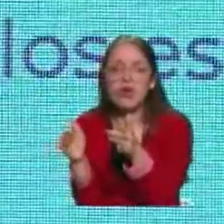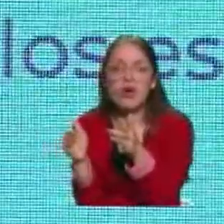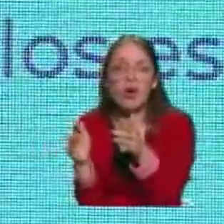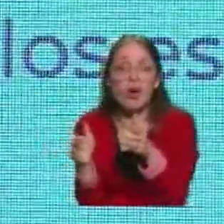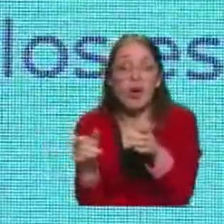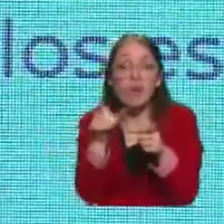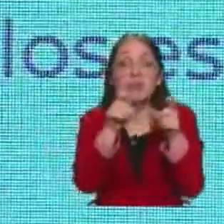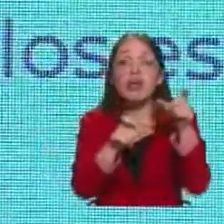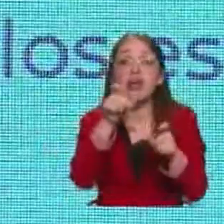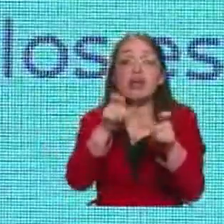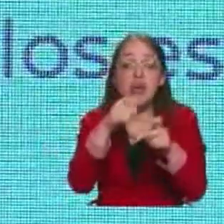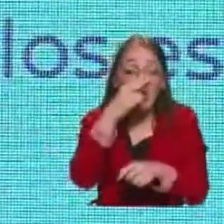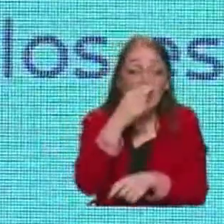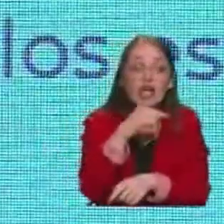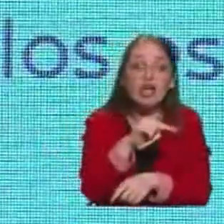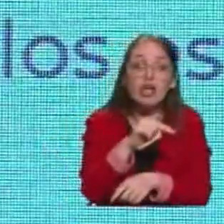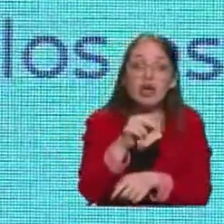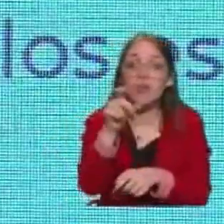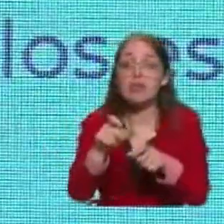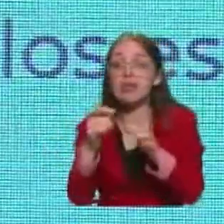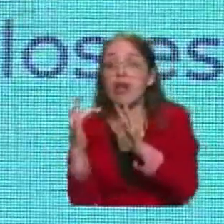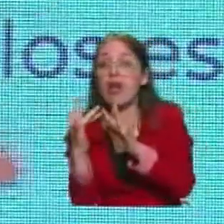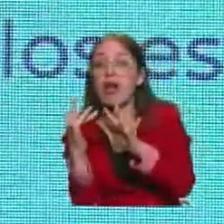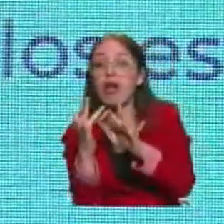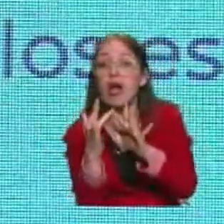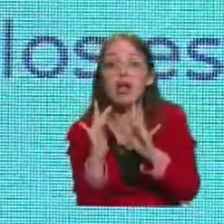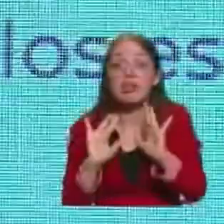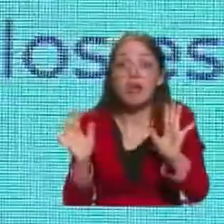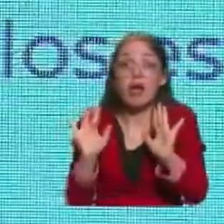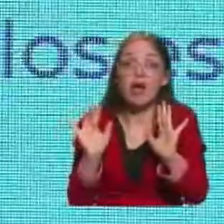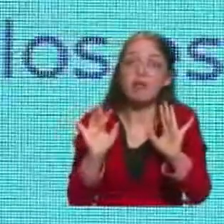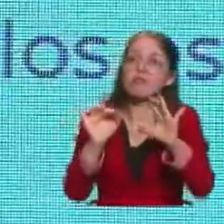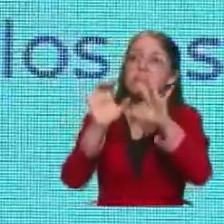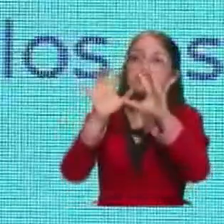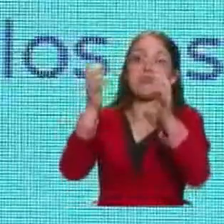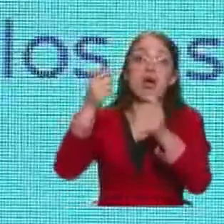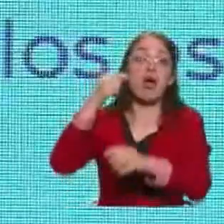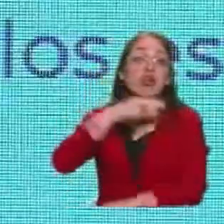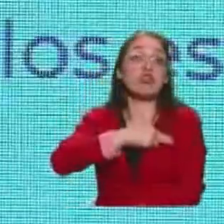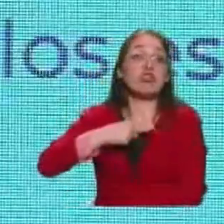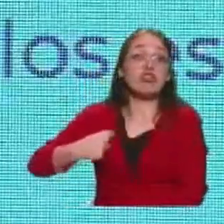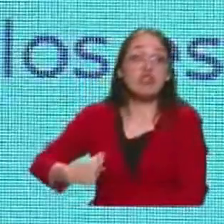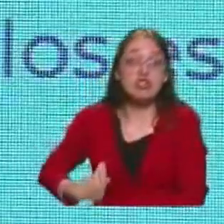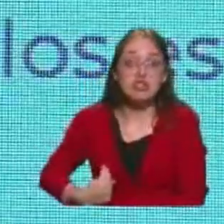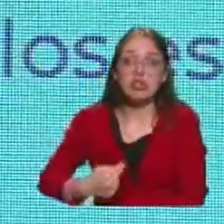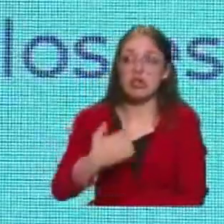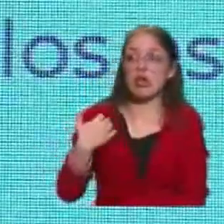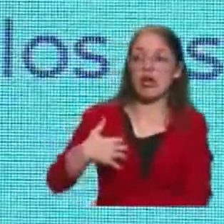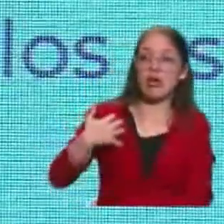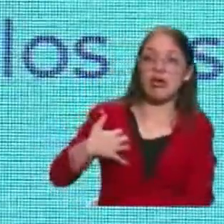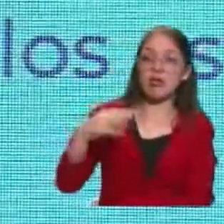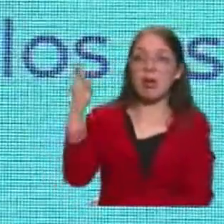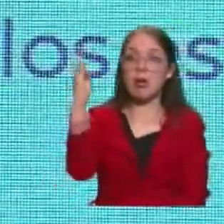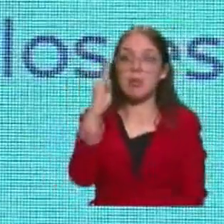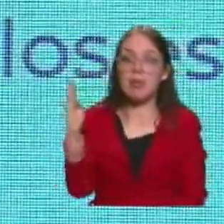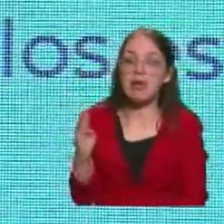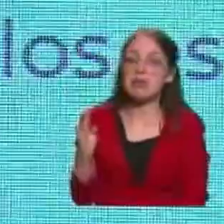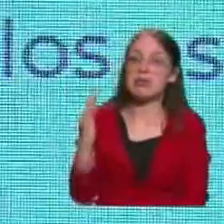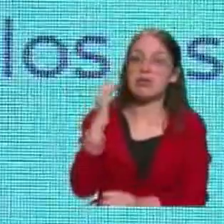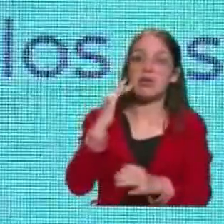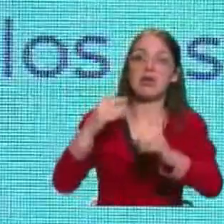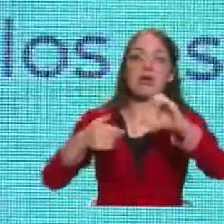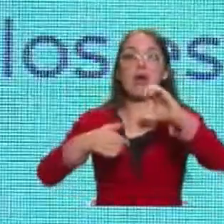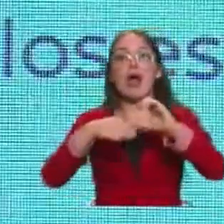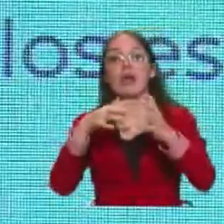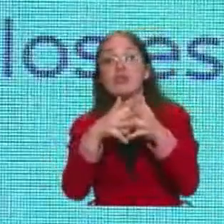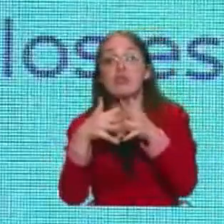solamente en el barrio como en cuatro o cinco décadas atrás sino que conversan con la china con argentina con brasil norteamérica